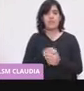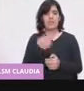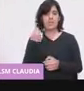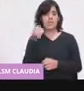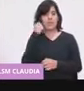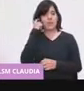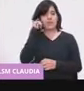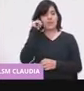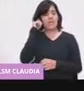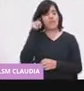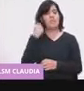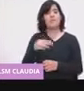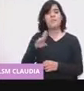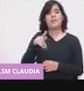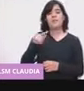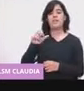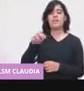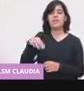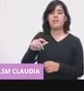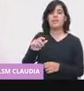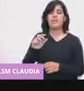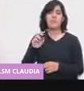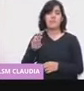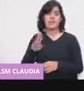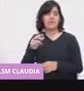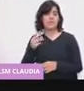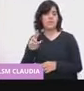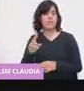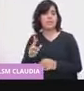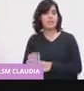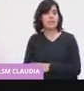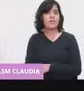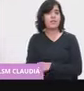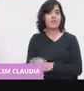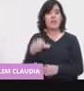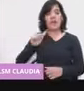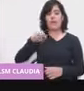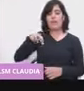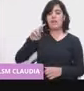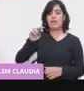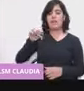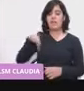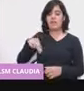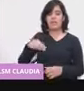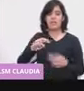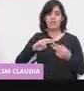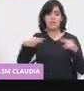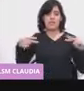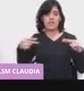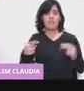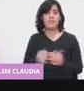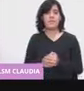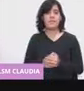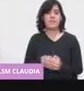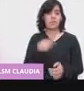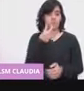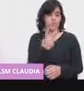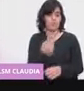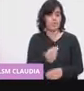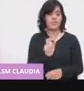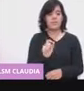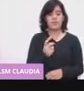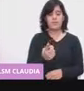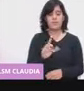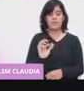BTN162B2, tipo ARN mensajero, esquema dos dosis de 21 a 42